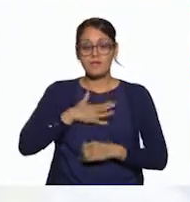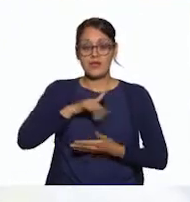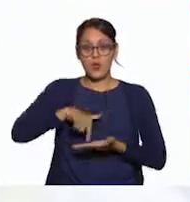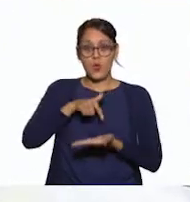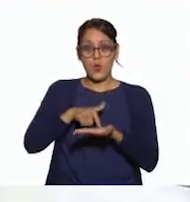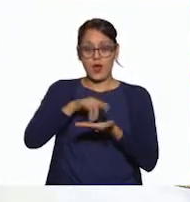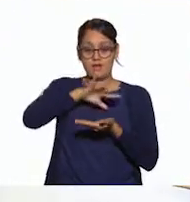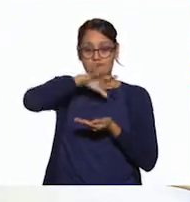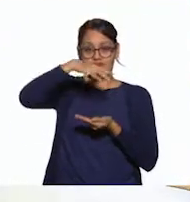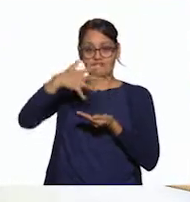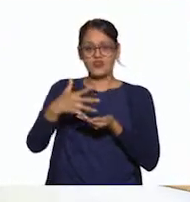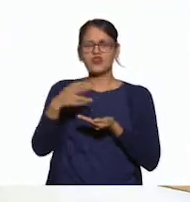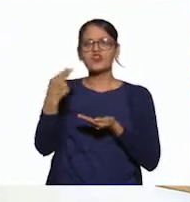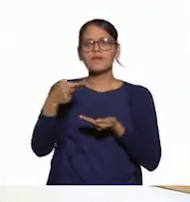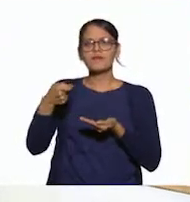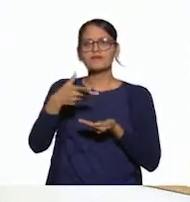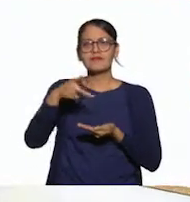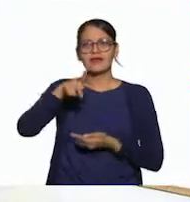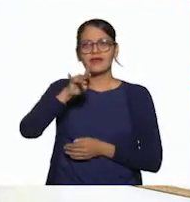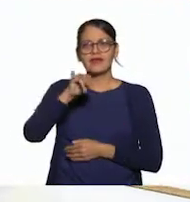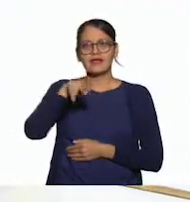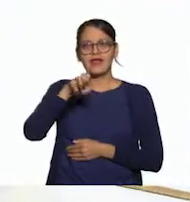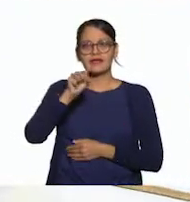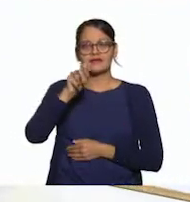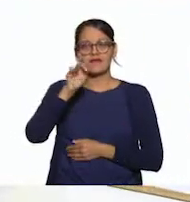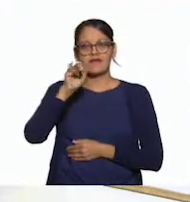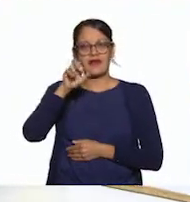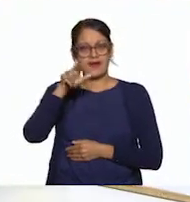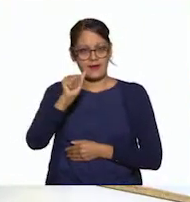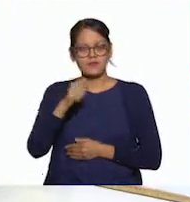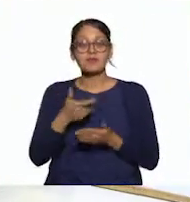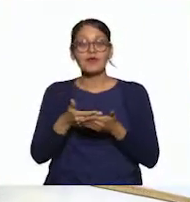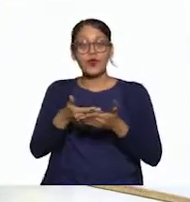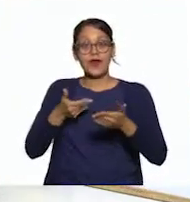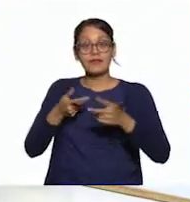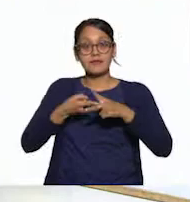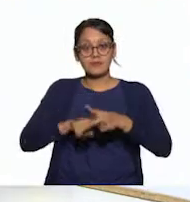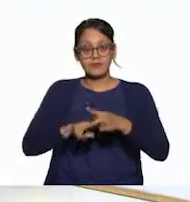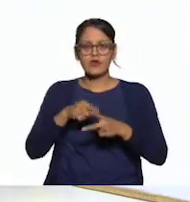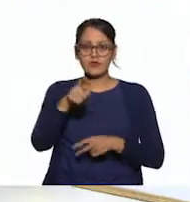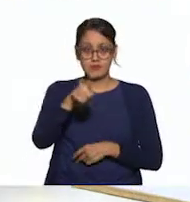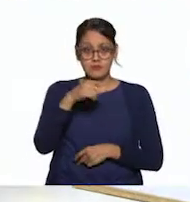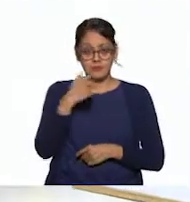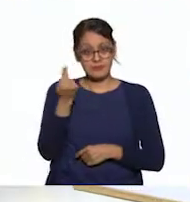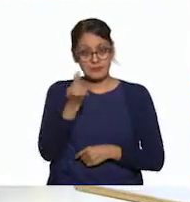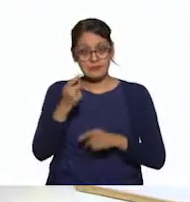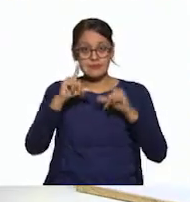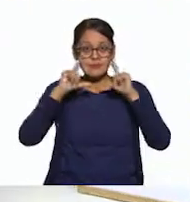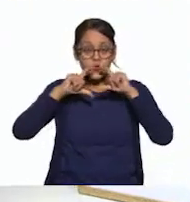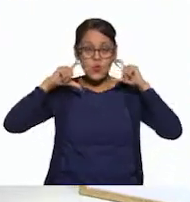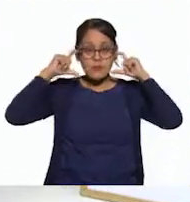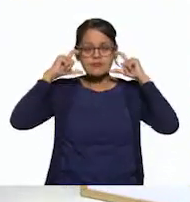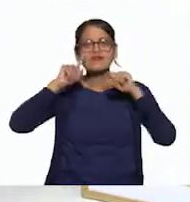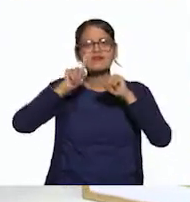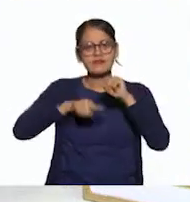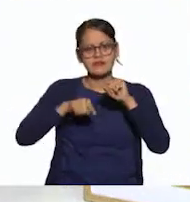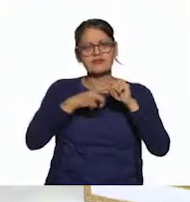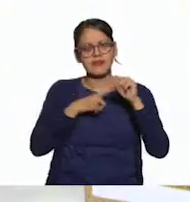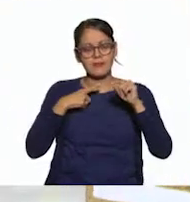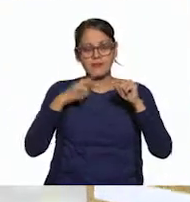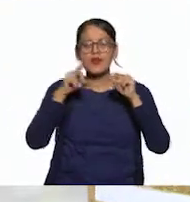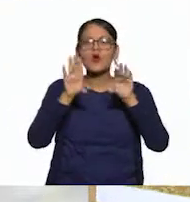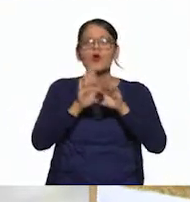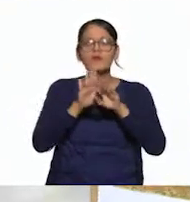o kinesfera. Oigan, pero antes de comenzar, los invito a que, si se tienen que quitar su cubrebocas, lo hagan por